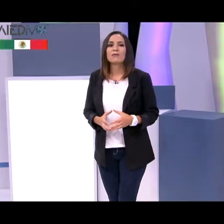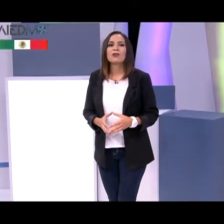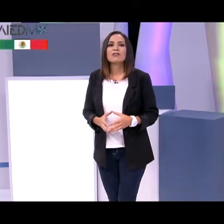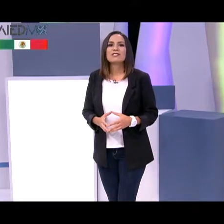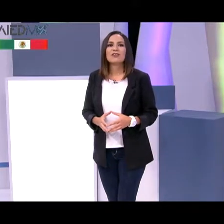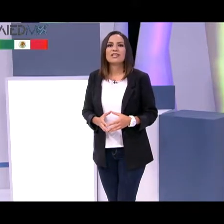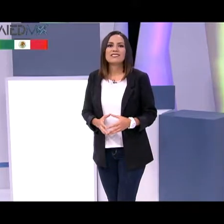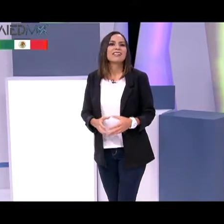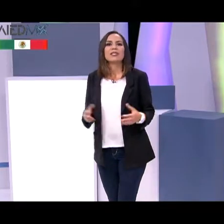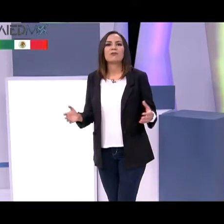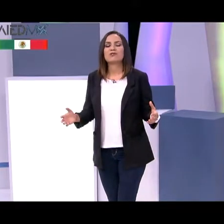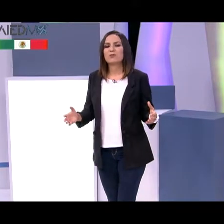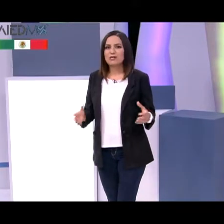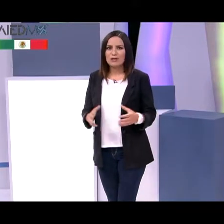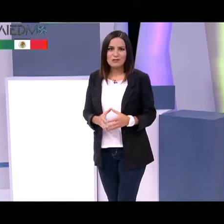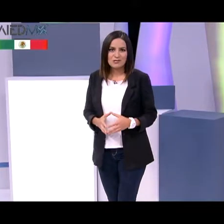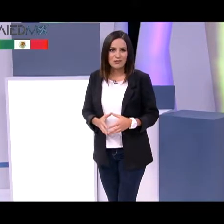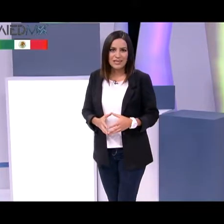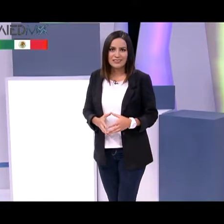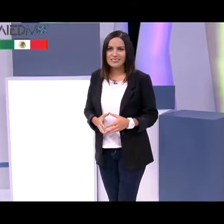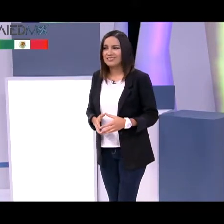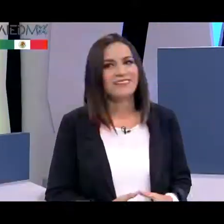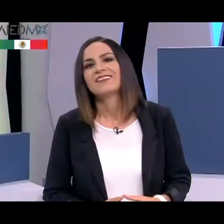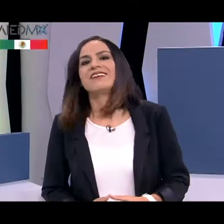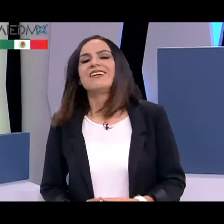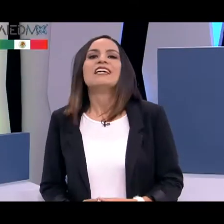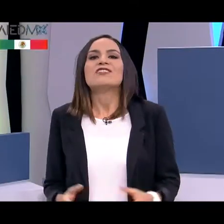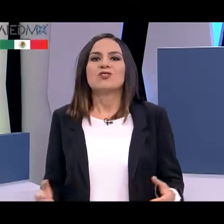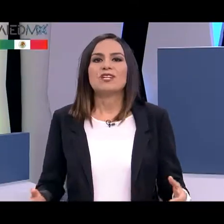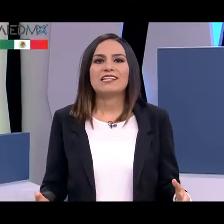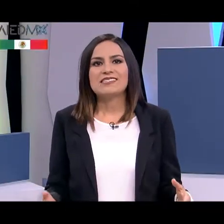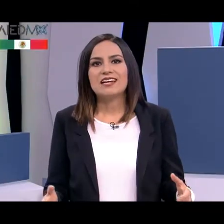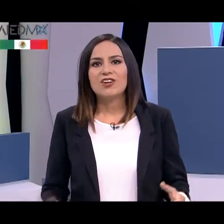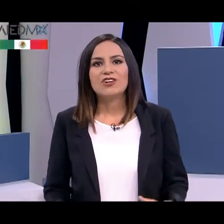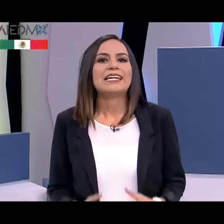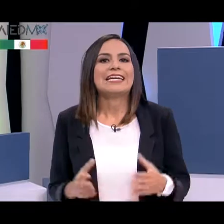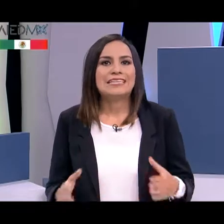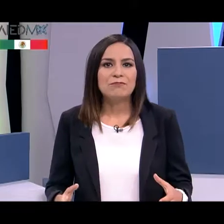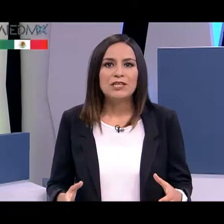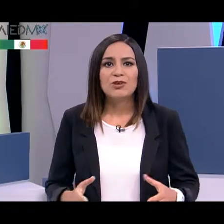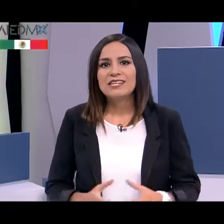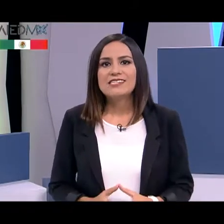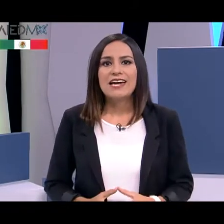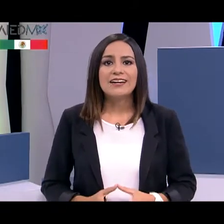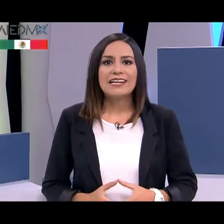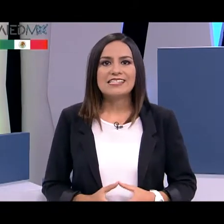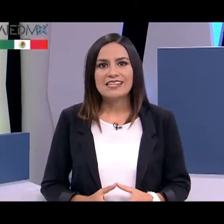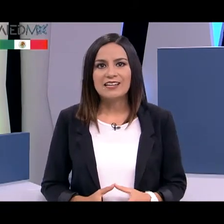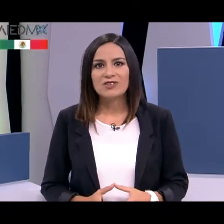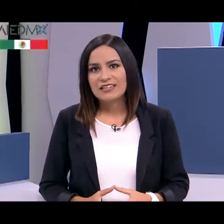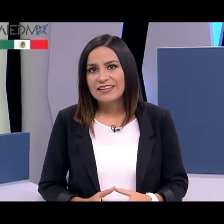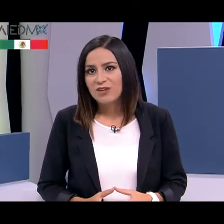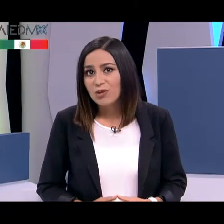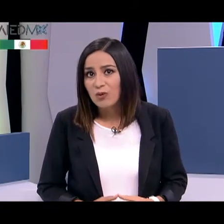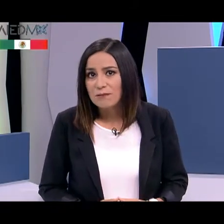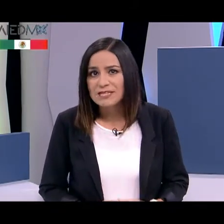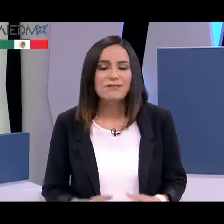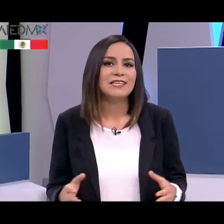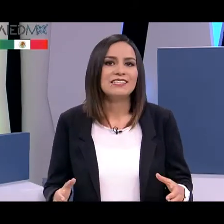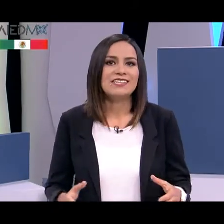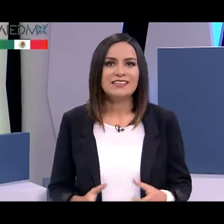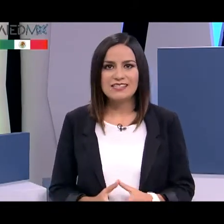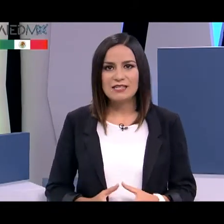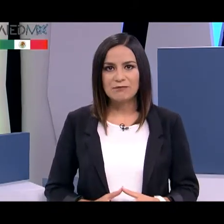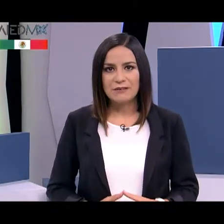escuelas, profesores y por supuesto a los estudiantes. Soy Elis de León y te invito a iniciar el extracto del día de hoy,